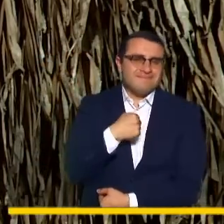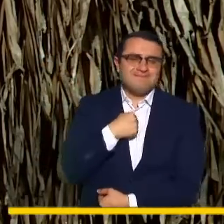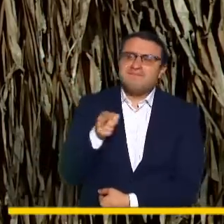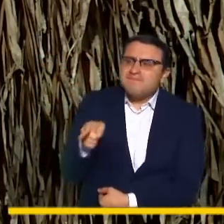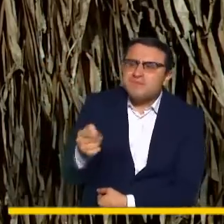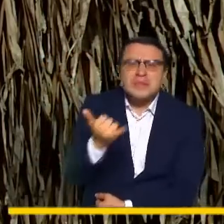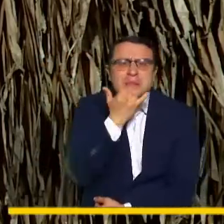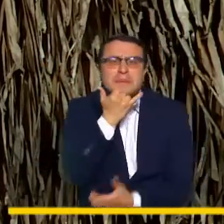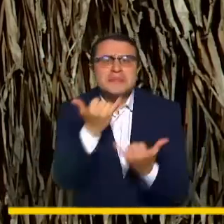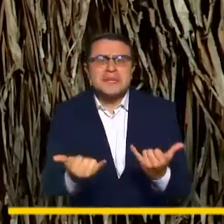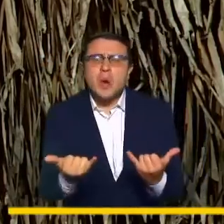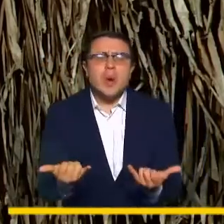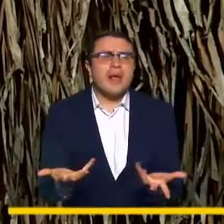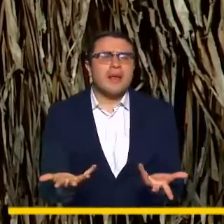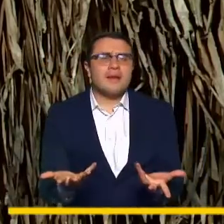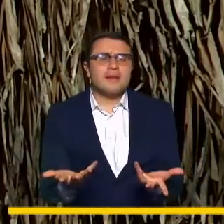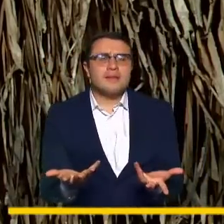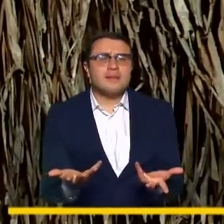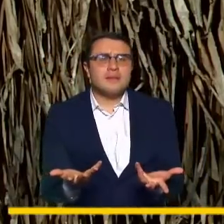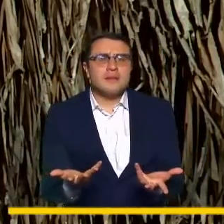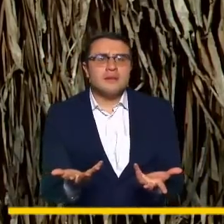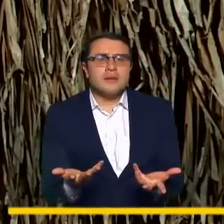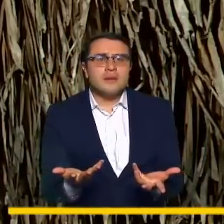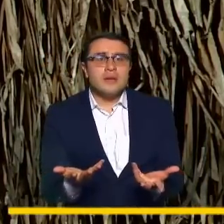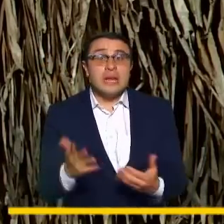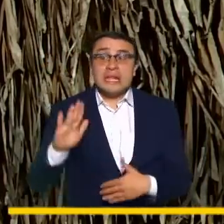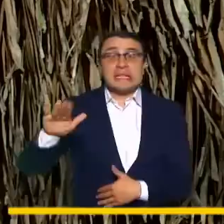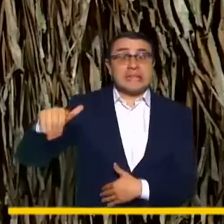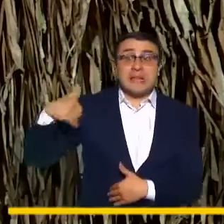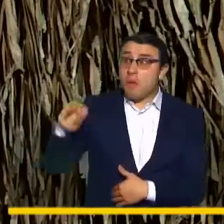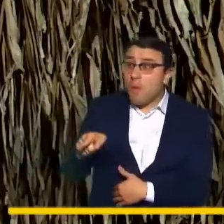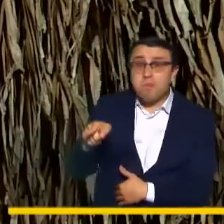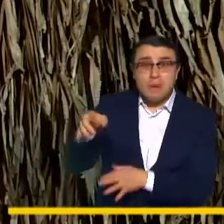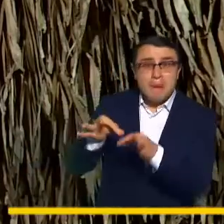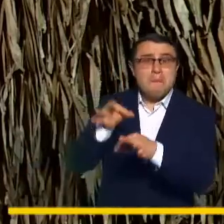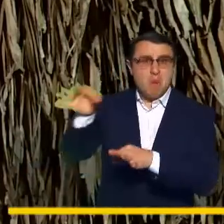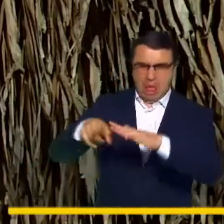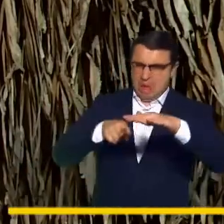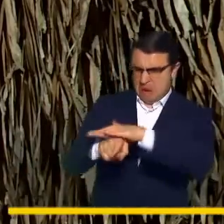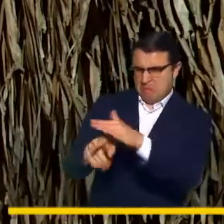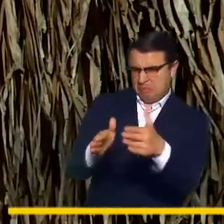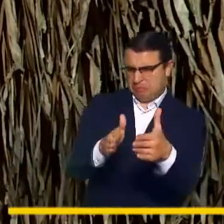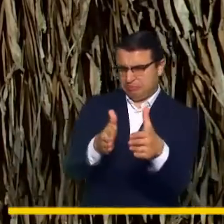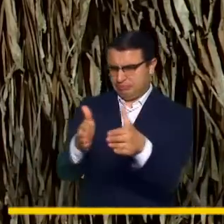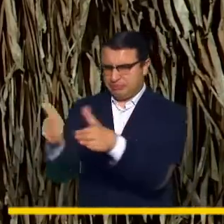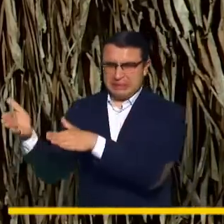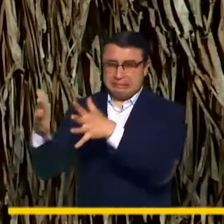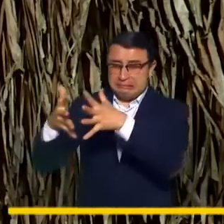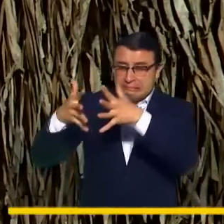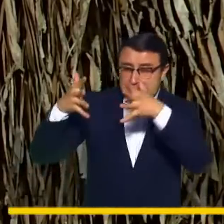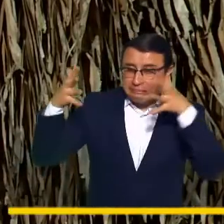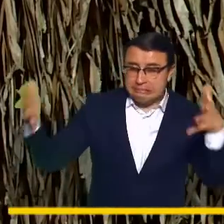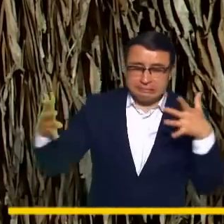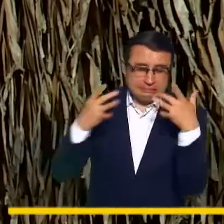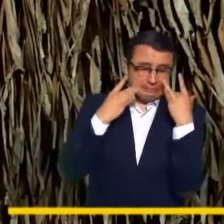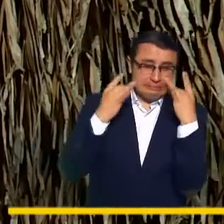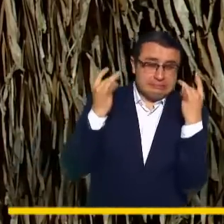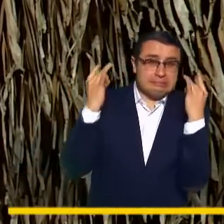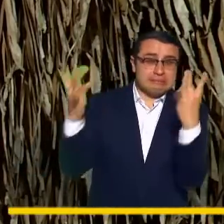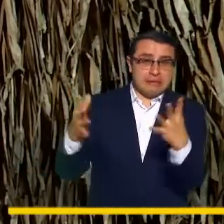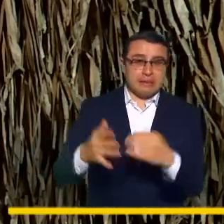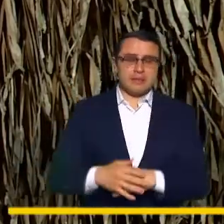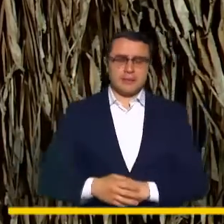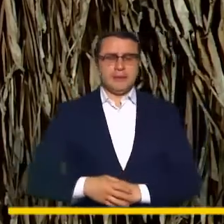Y que después fue también arrasada por masacres posteriormente. A nosotros